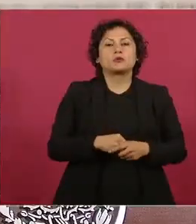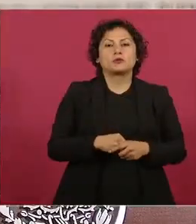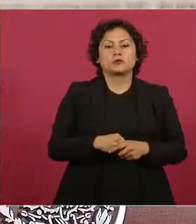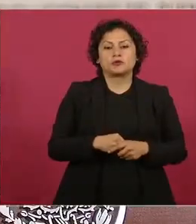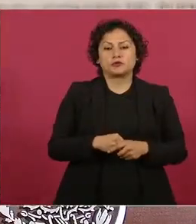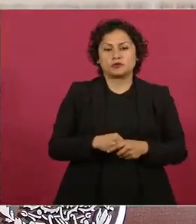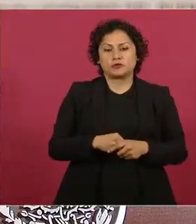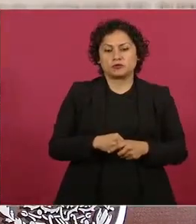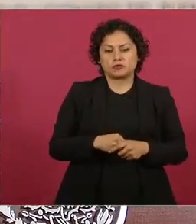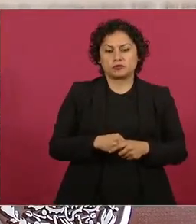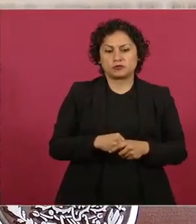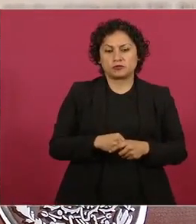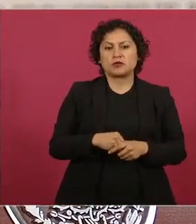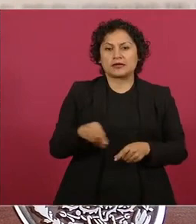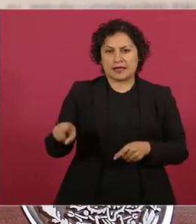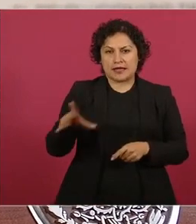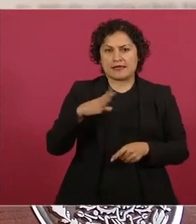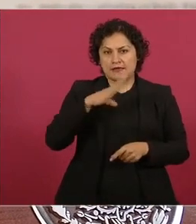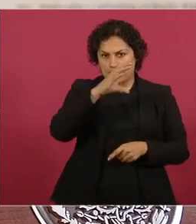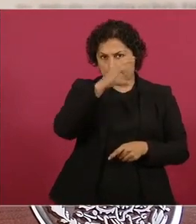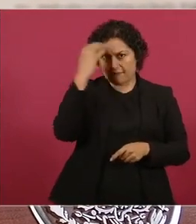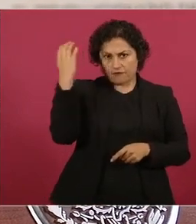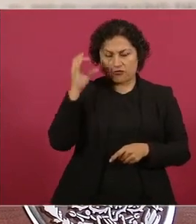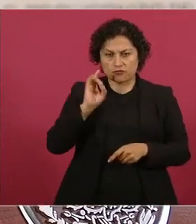Joao, una foto.